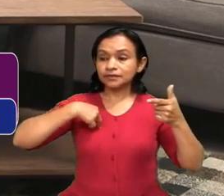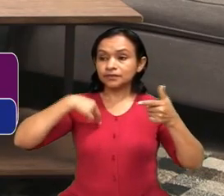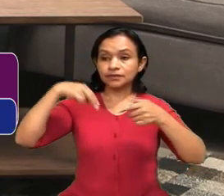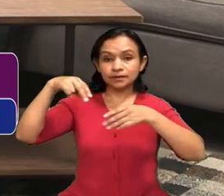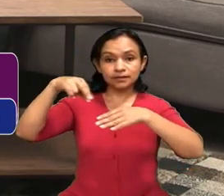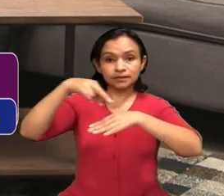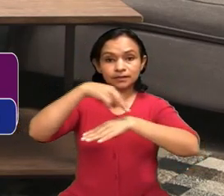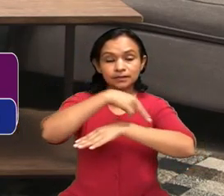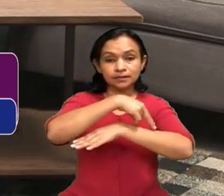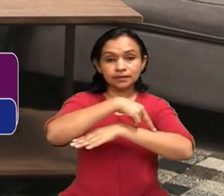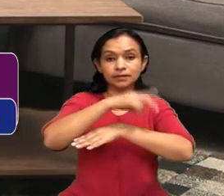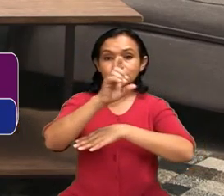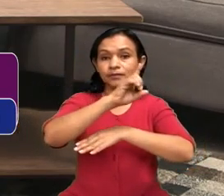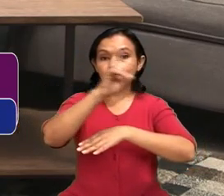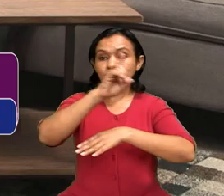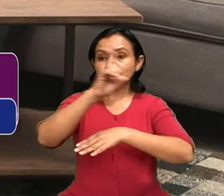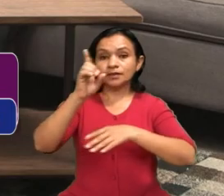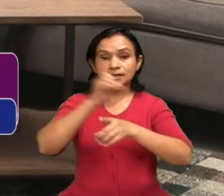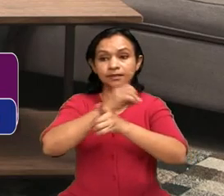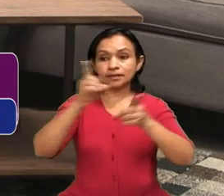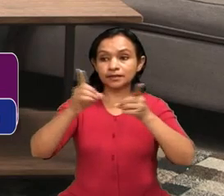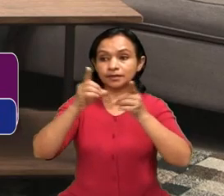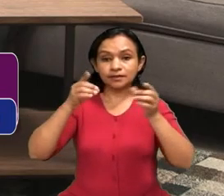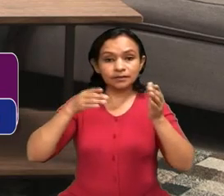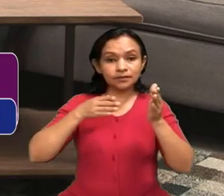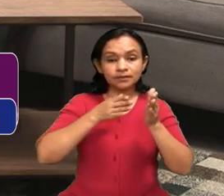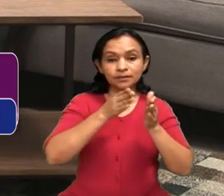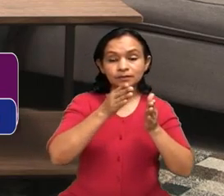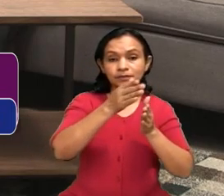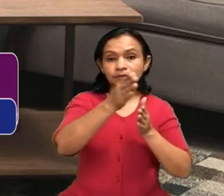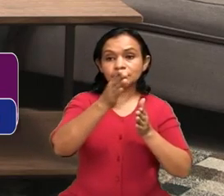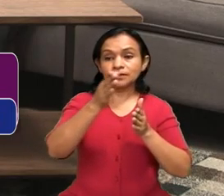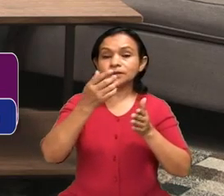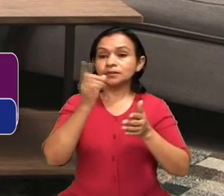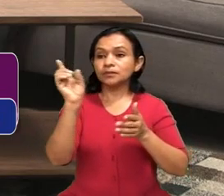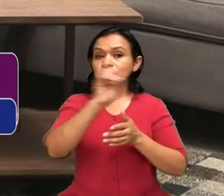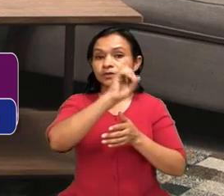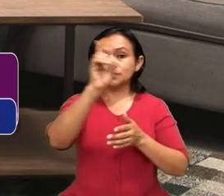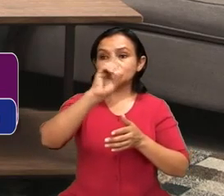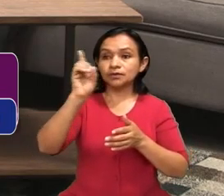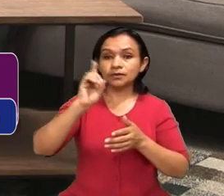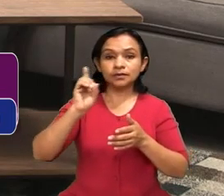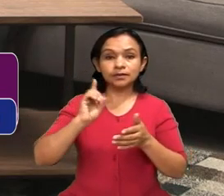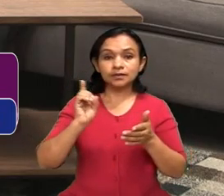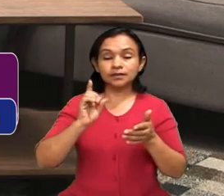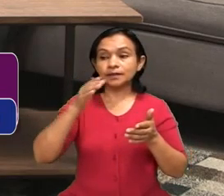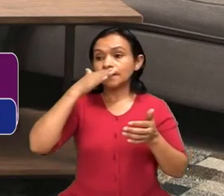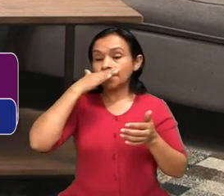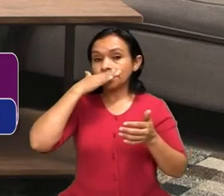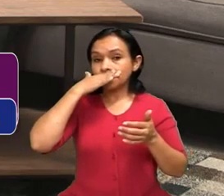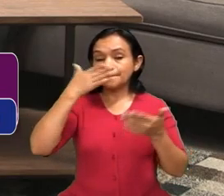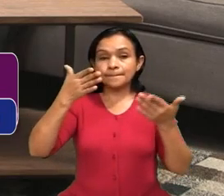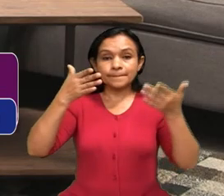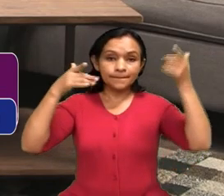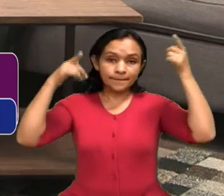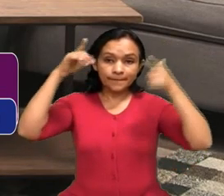por donde debemos transitar y por donde el Frente Sandinista, con Carlos, con Silvio, con